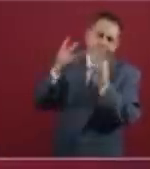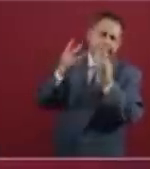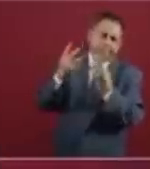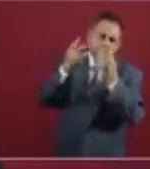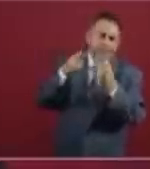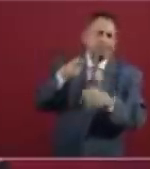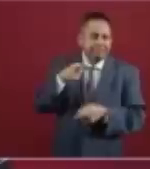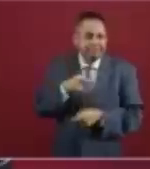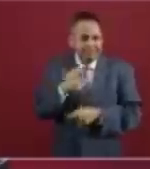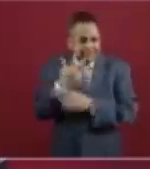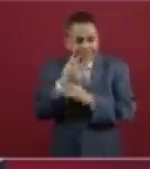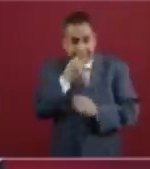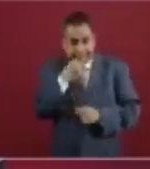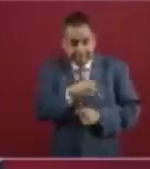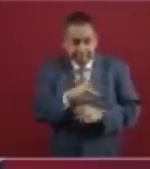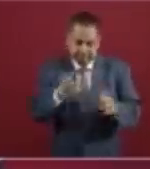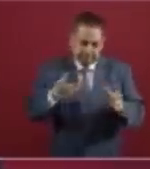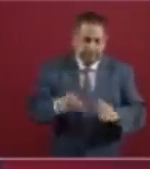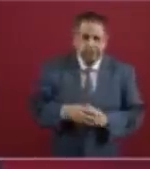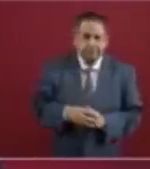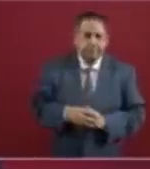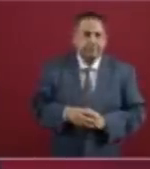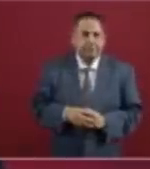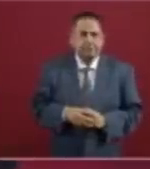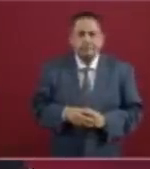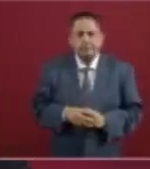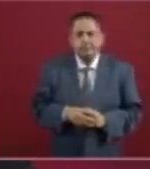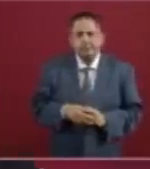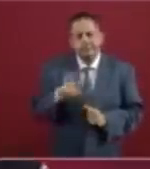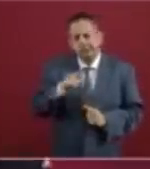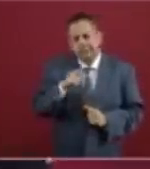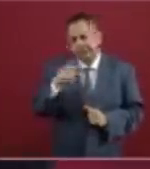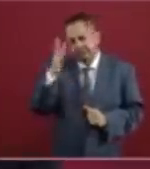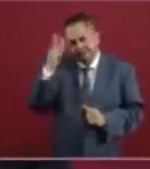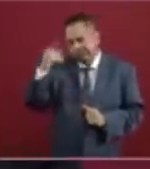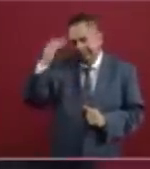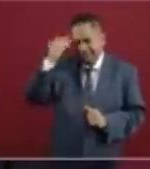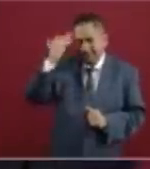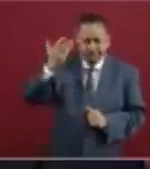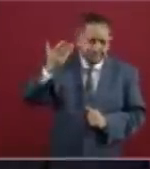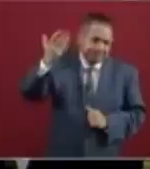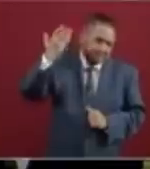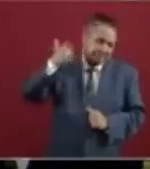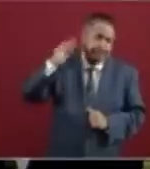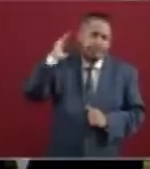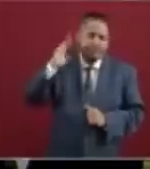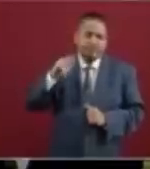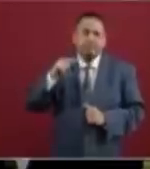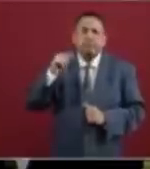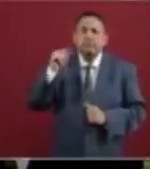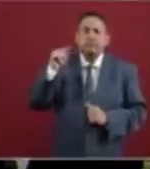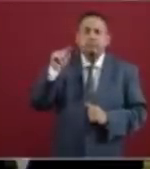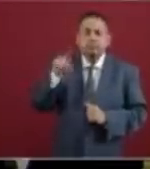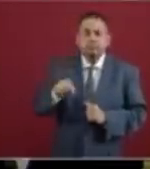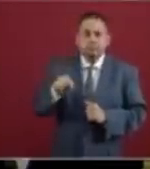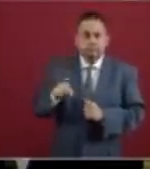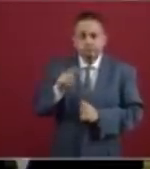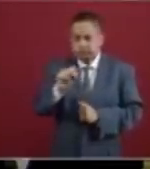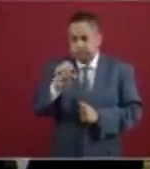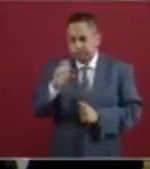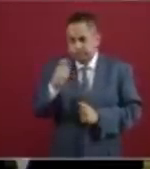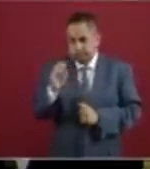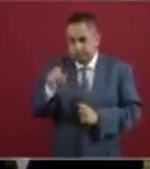porque ahí regañaban? Eso era antes. Ahí era para